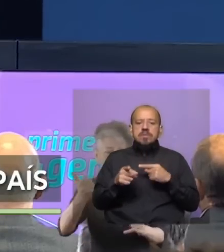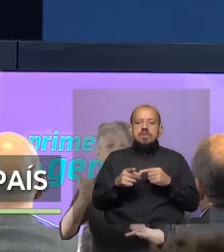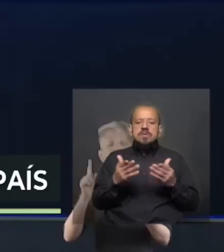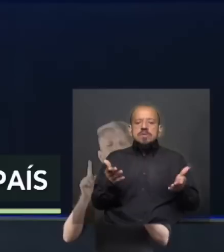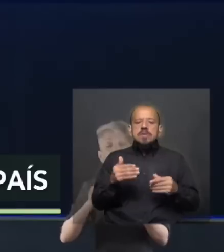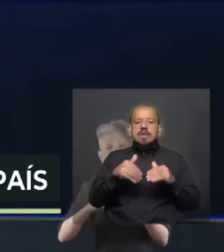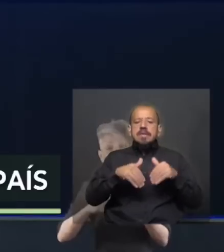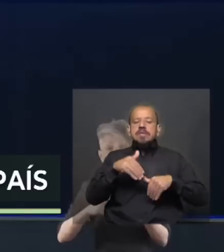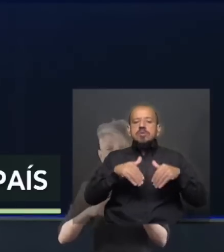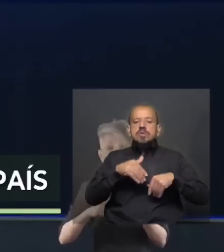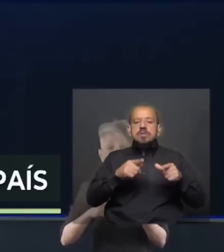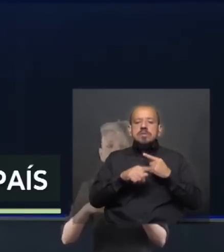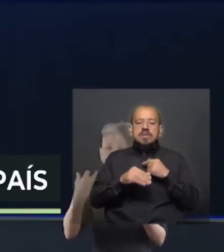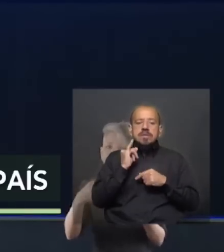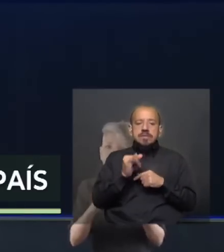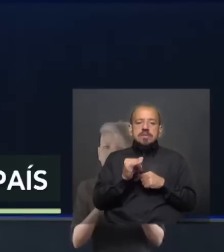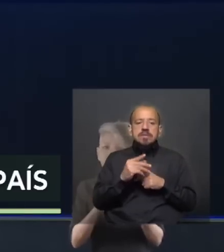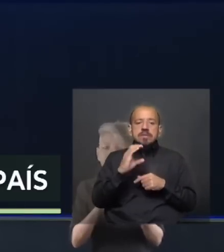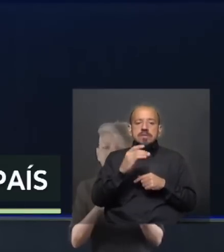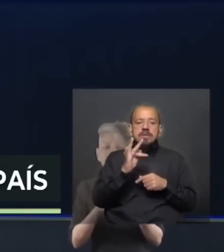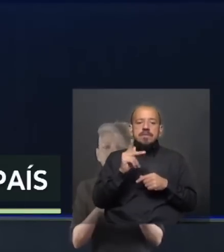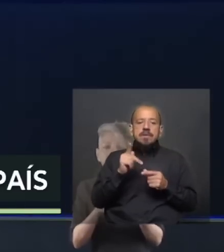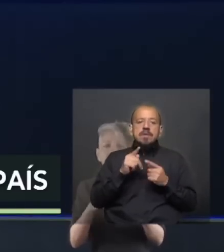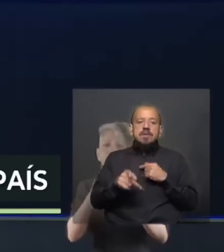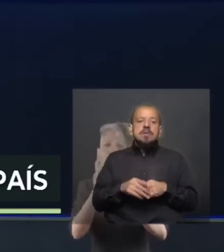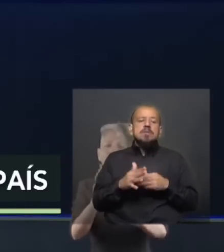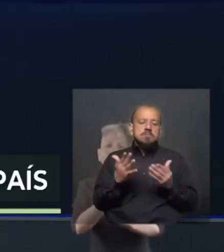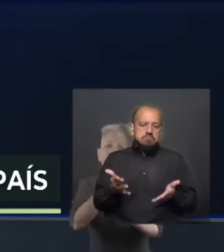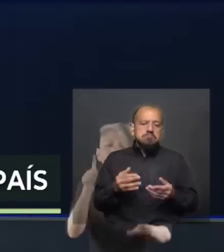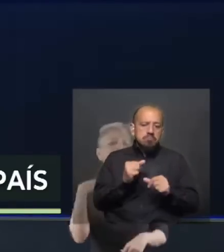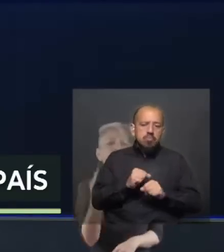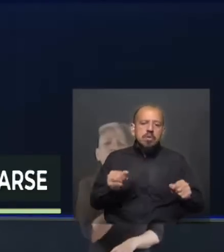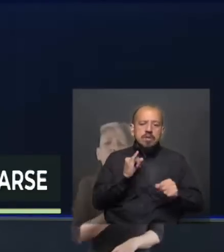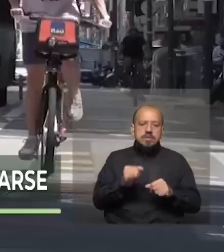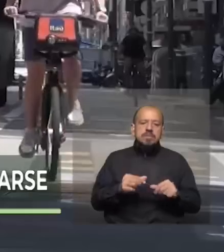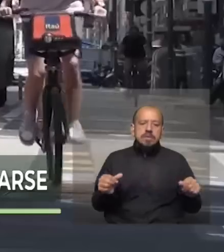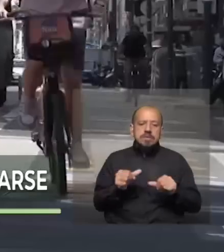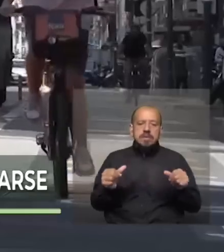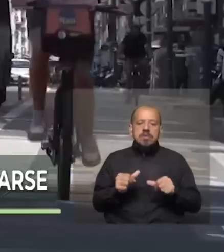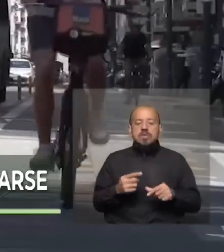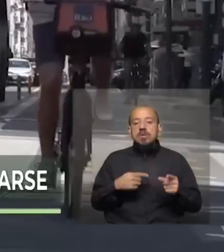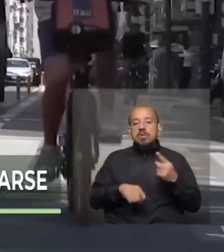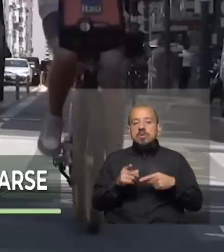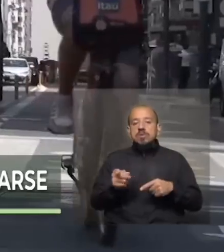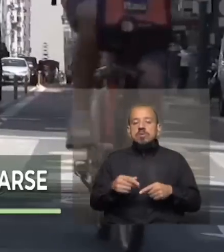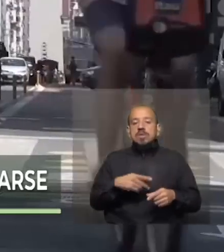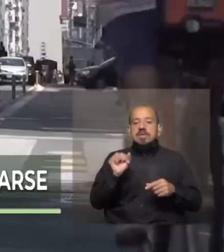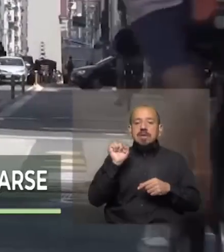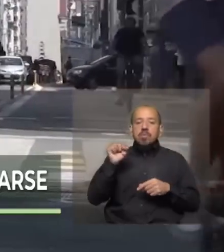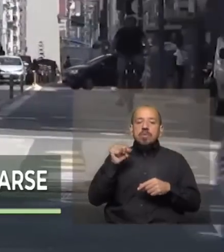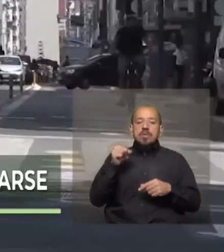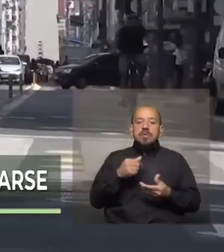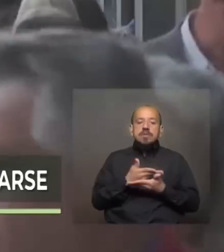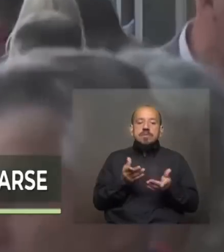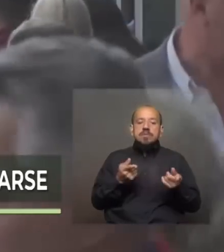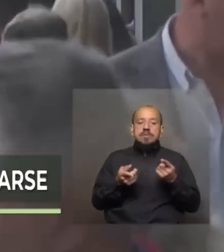desgastes Y afirmó que si Cristina quiere ser candidata le sobra legitimidad para hacerlo a pesar de que las encuestas coinciden